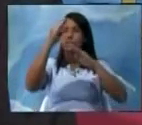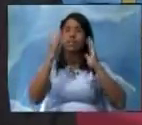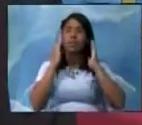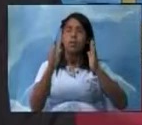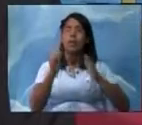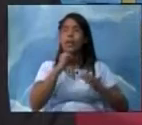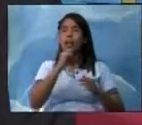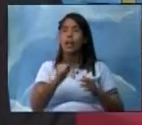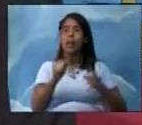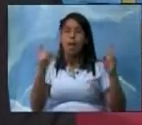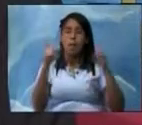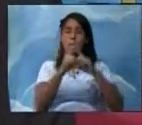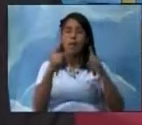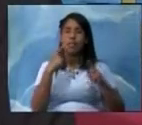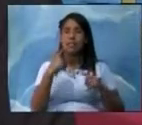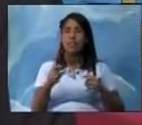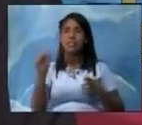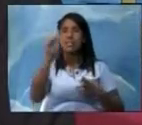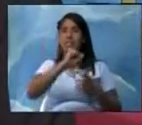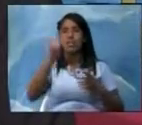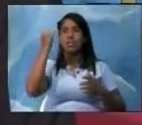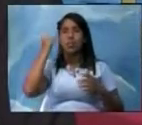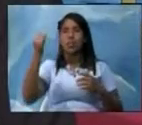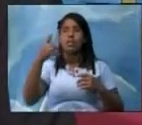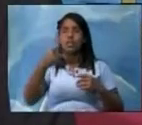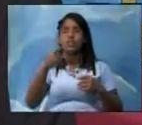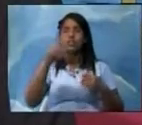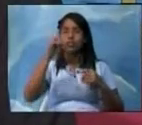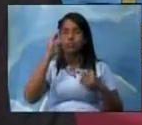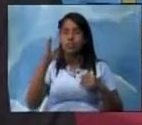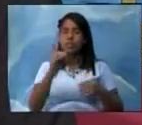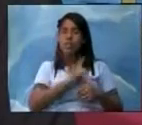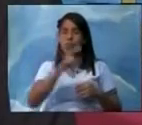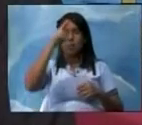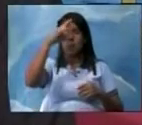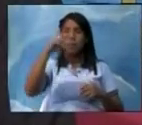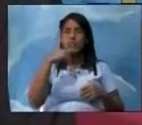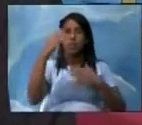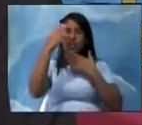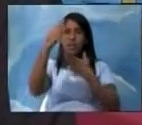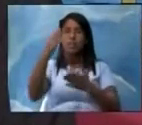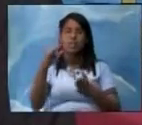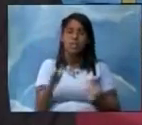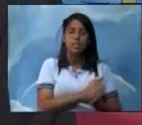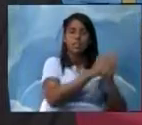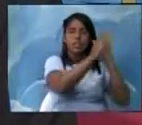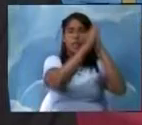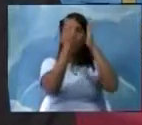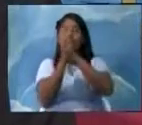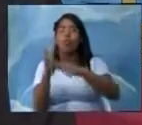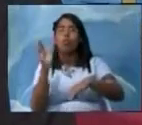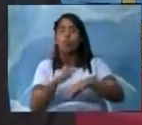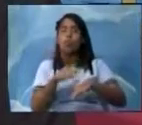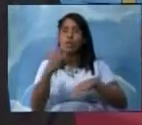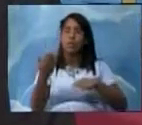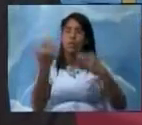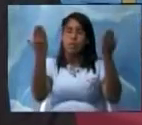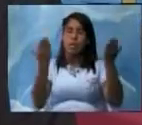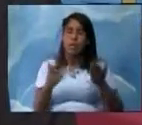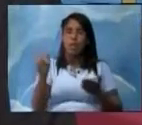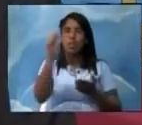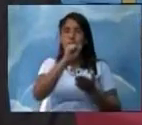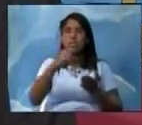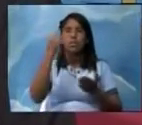tanto la atención es la palabra aquí sabiduría a ti oh Dios de mi padre te doy gracias y te alabo porque me has dado